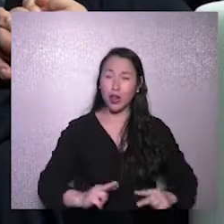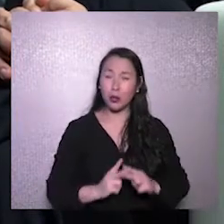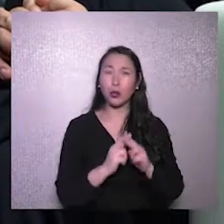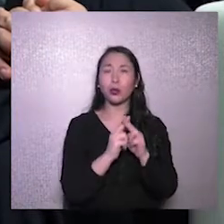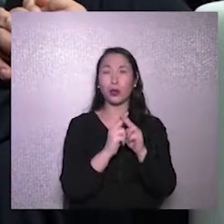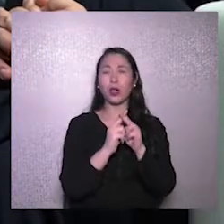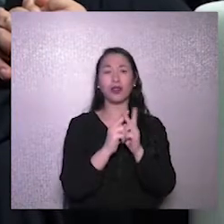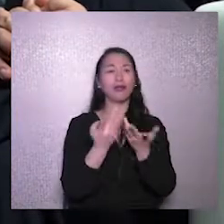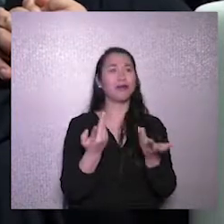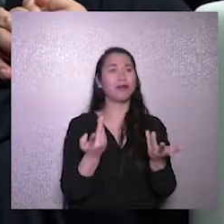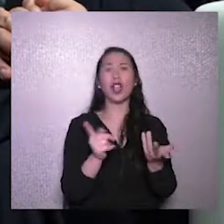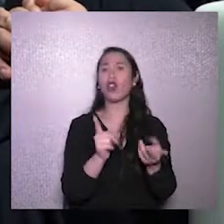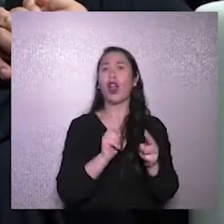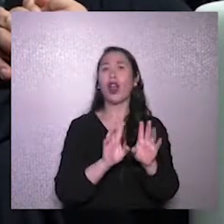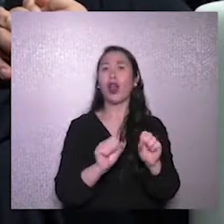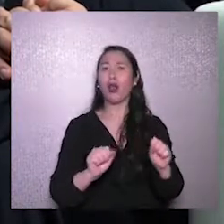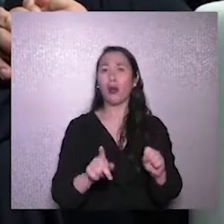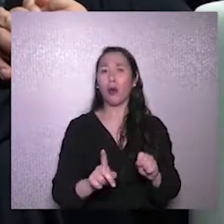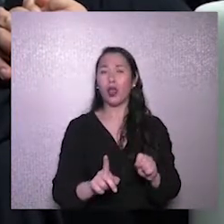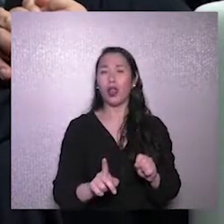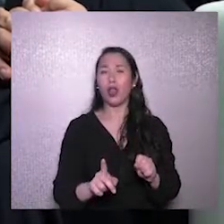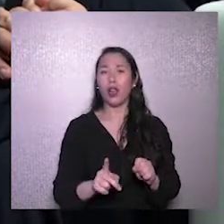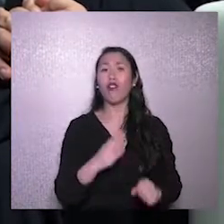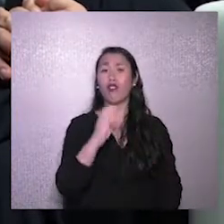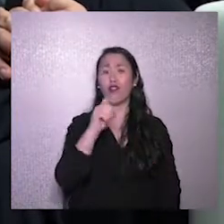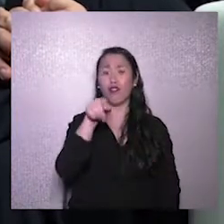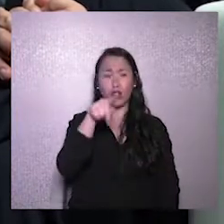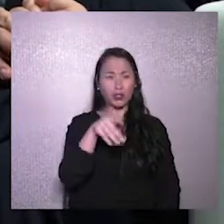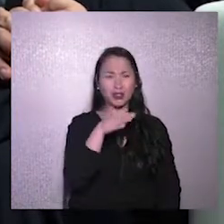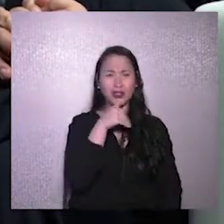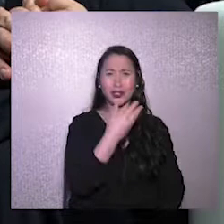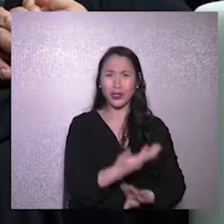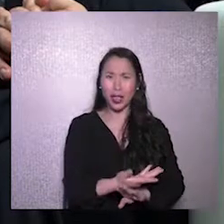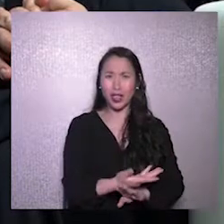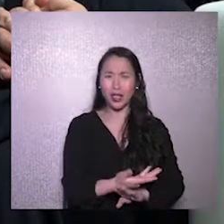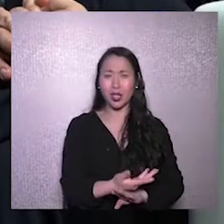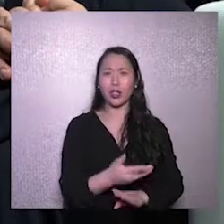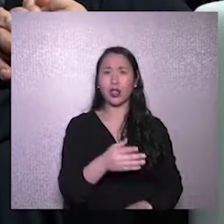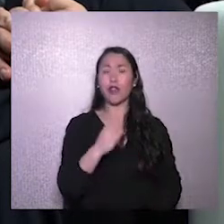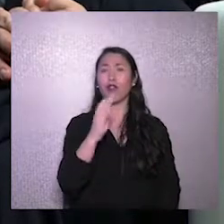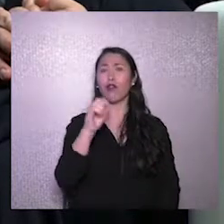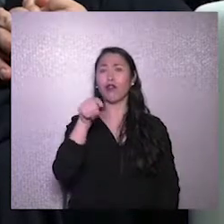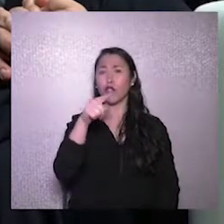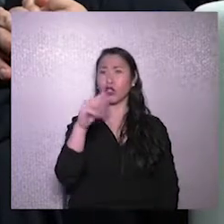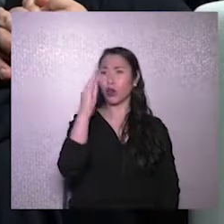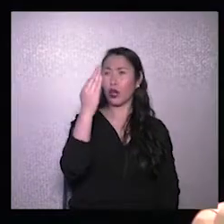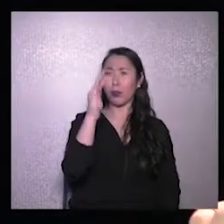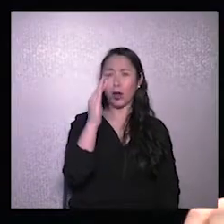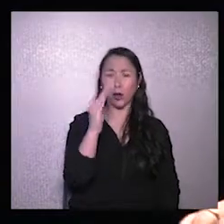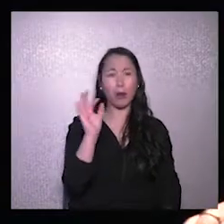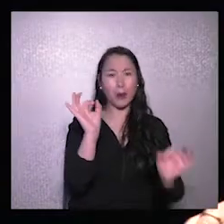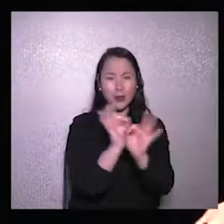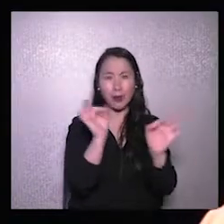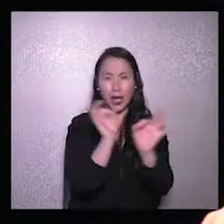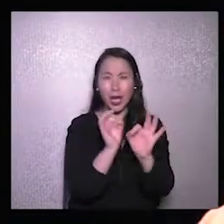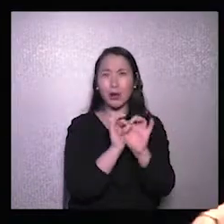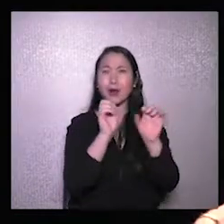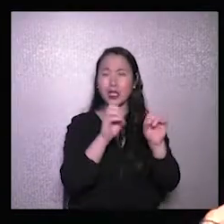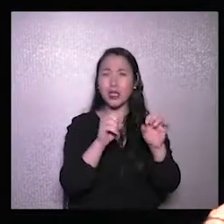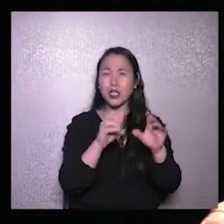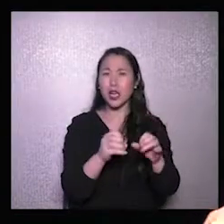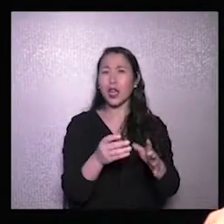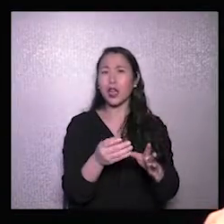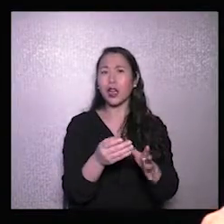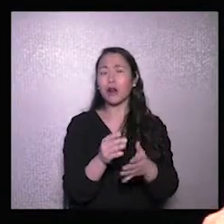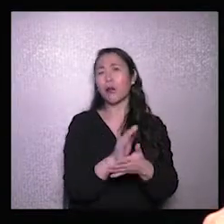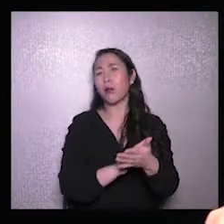es inadecuada, no tiene los boxes médicos, no tiene boxes con espejo para poder hacer docencia, para poder llegar a los estudiantes